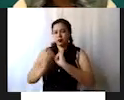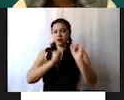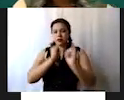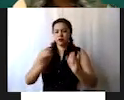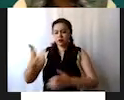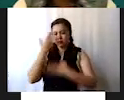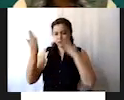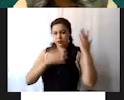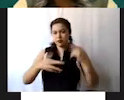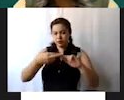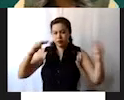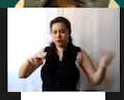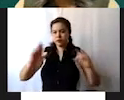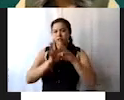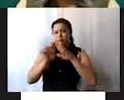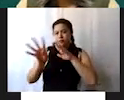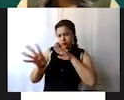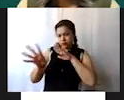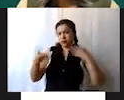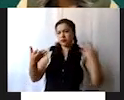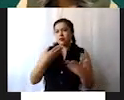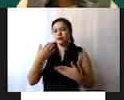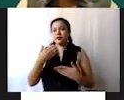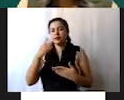Migración. Maestra, bienvenida. Le cedo la palabra.